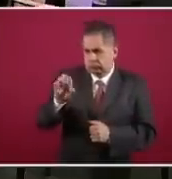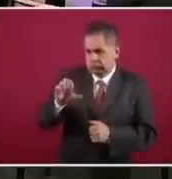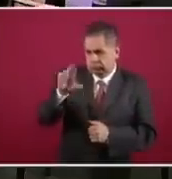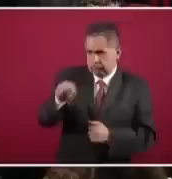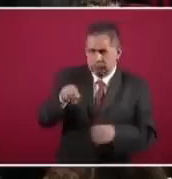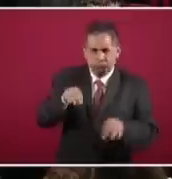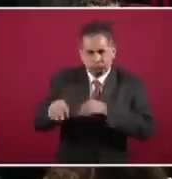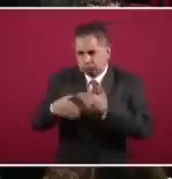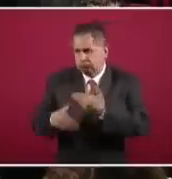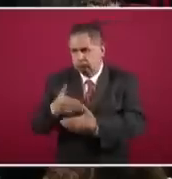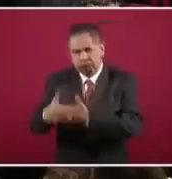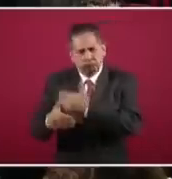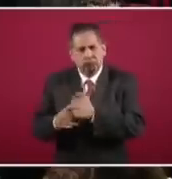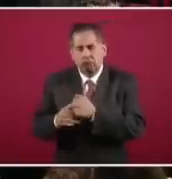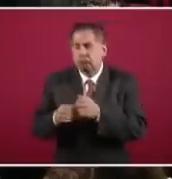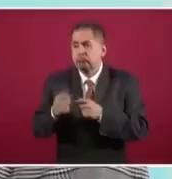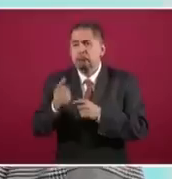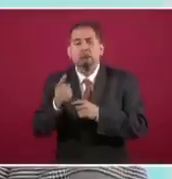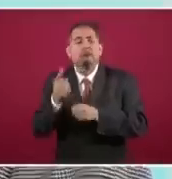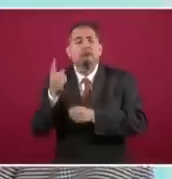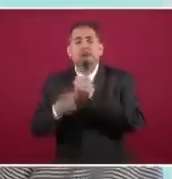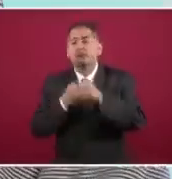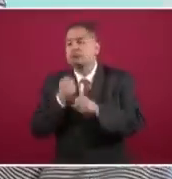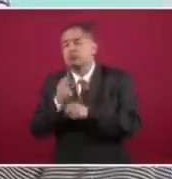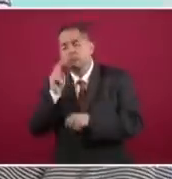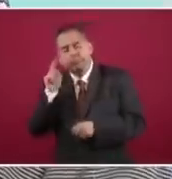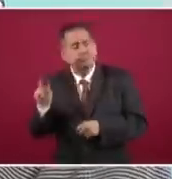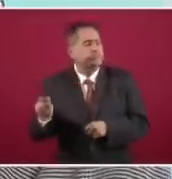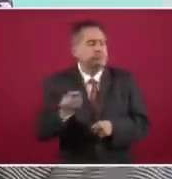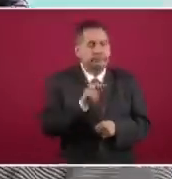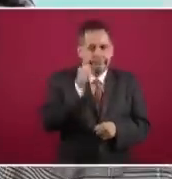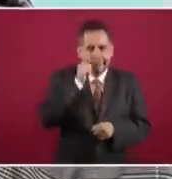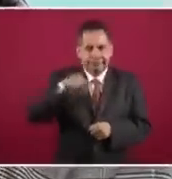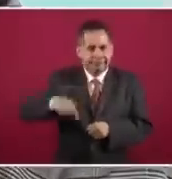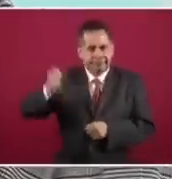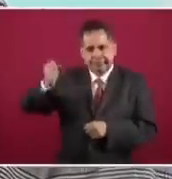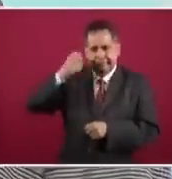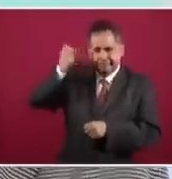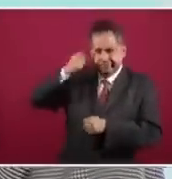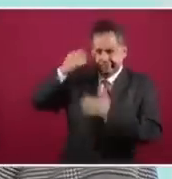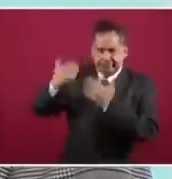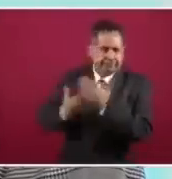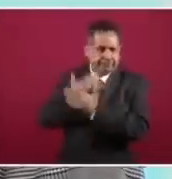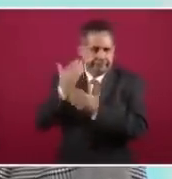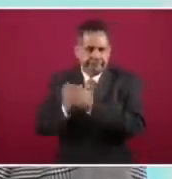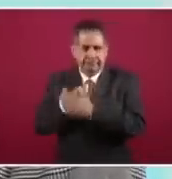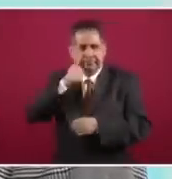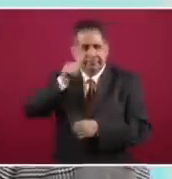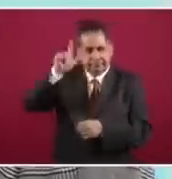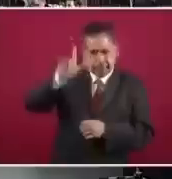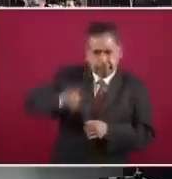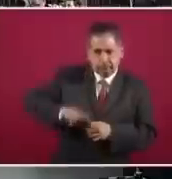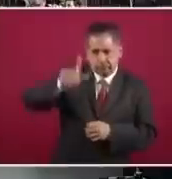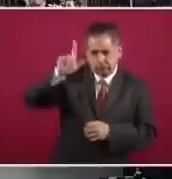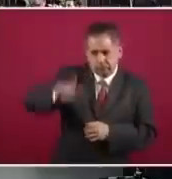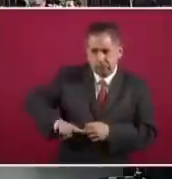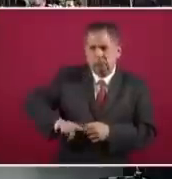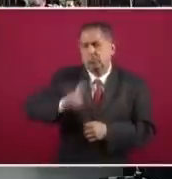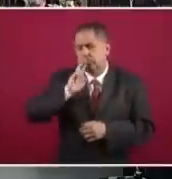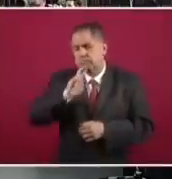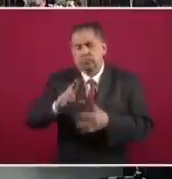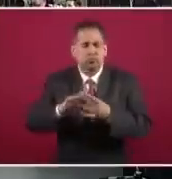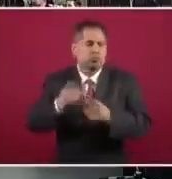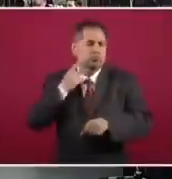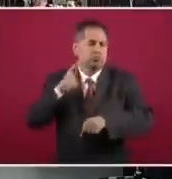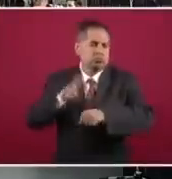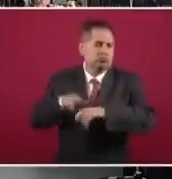esta actividad a lo largo del año. Ustedes han visto en esta conferencia matutina todos los lunes el reporte del